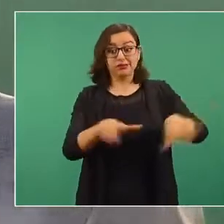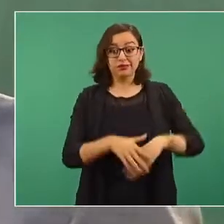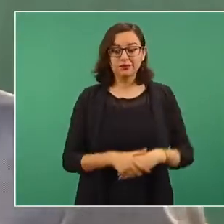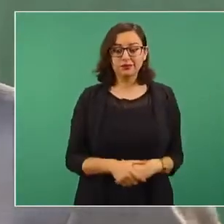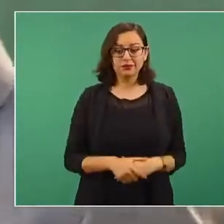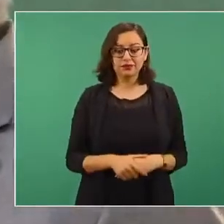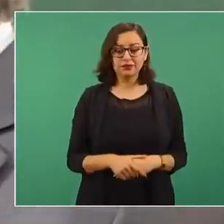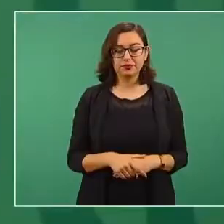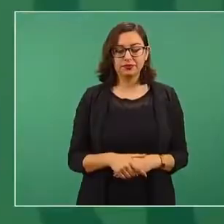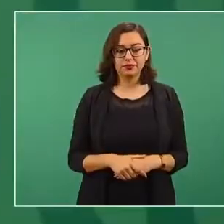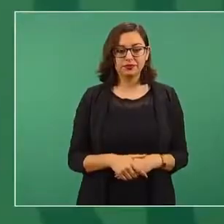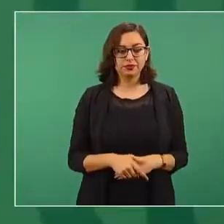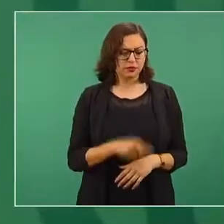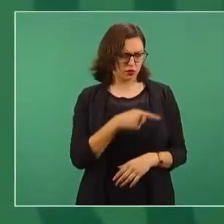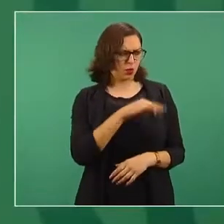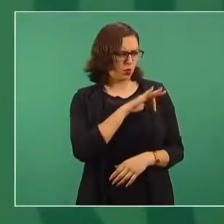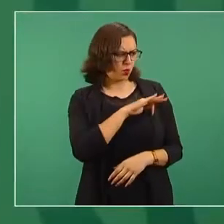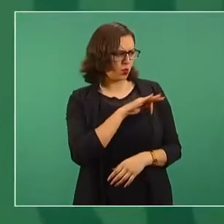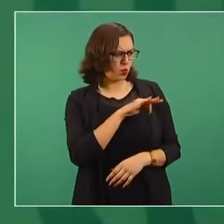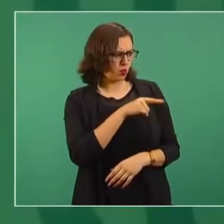A mí me gustaría,